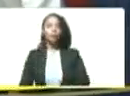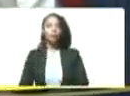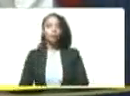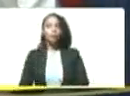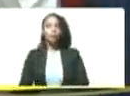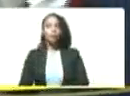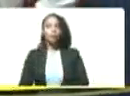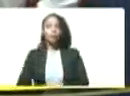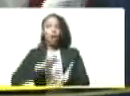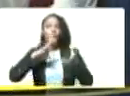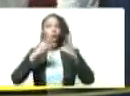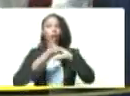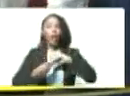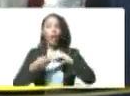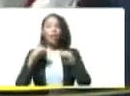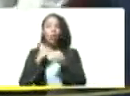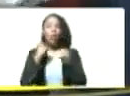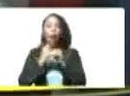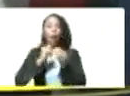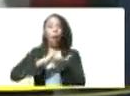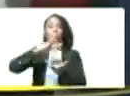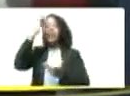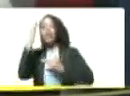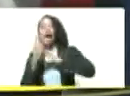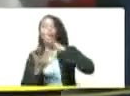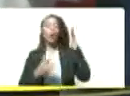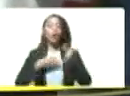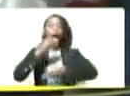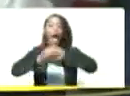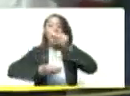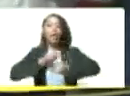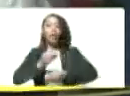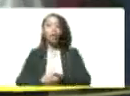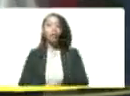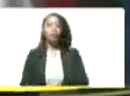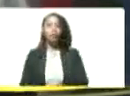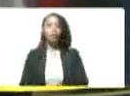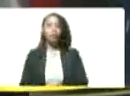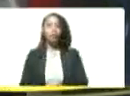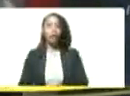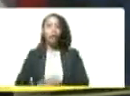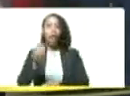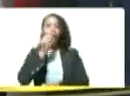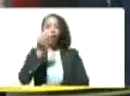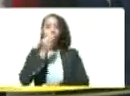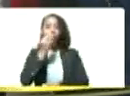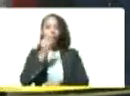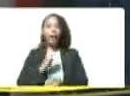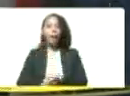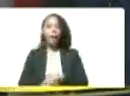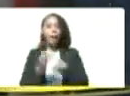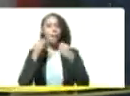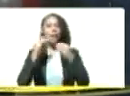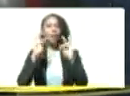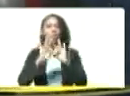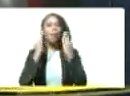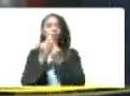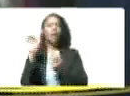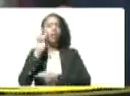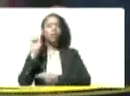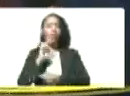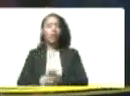CLAT son un milagro que ha garantizado el alimento, la nutrición para la familia